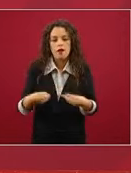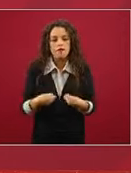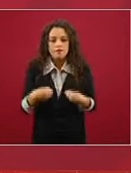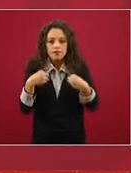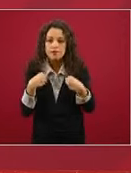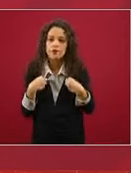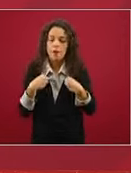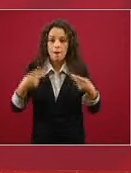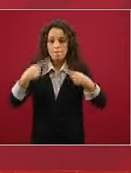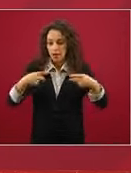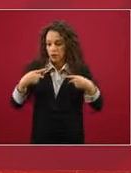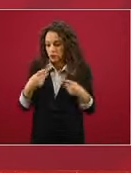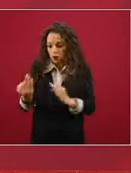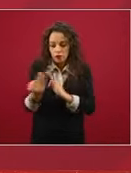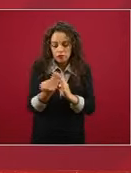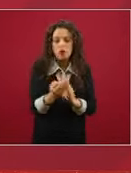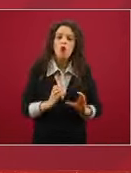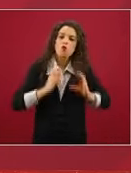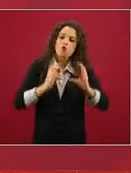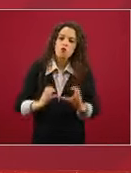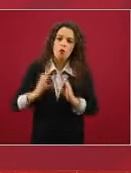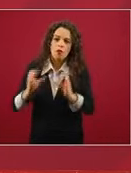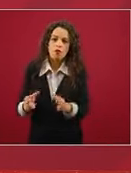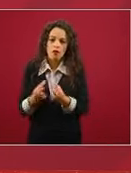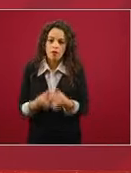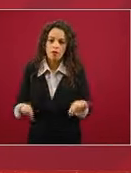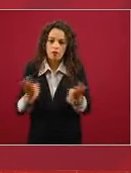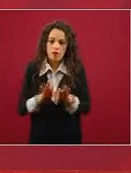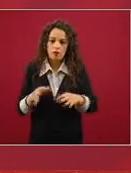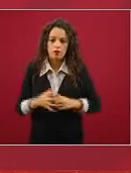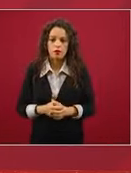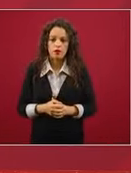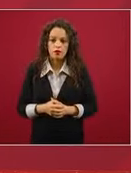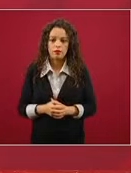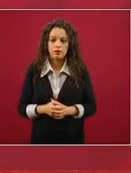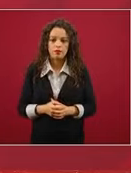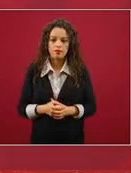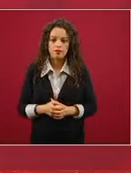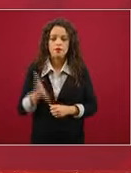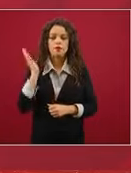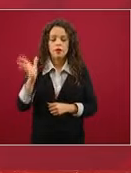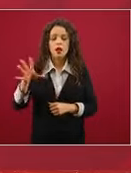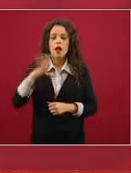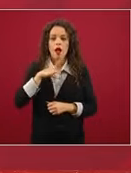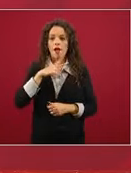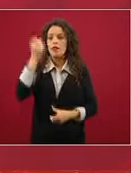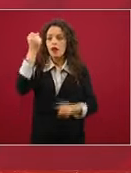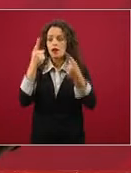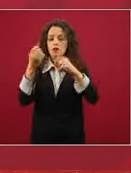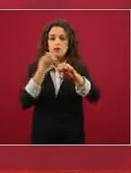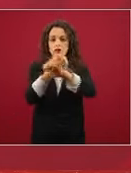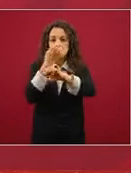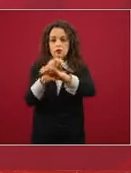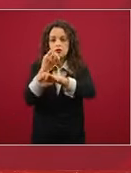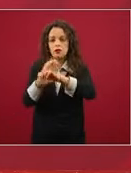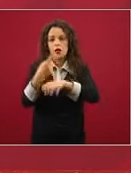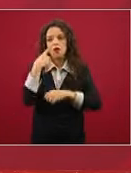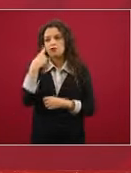dije, 14 estados, se ven signos de persistencia y se ven también de